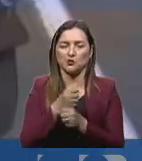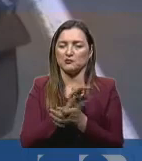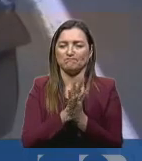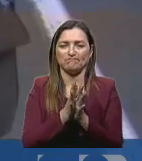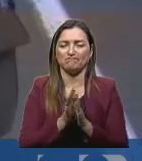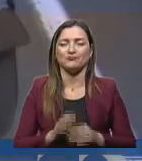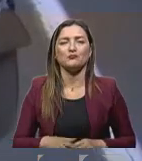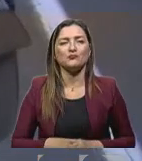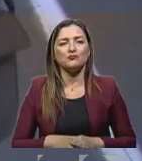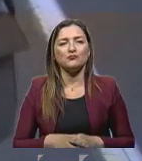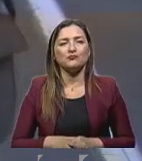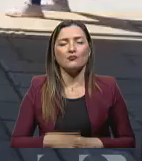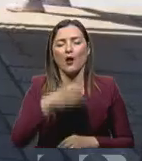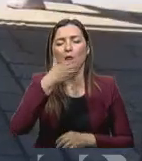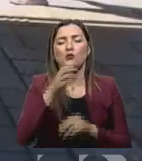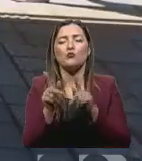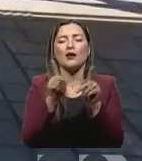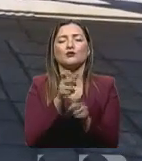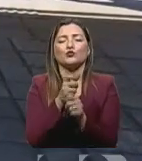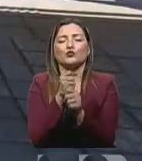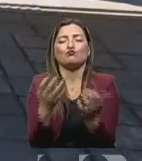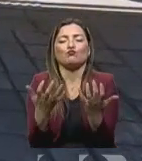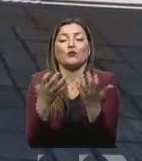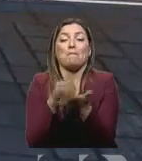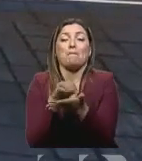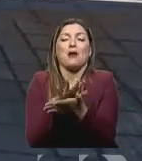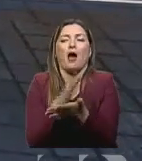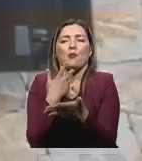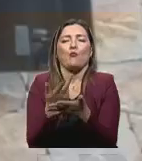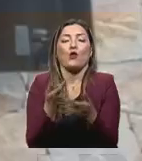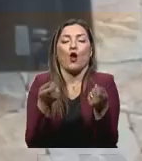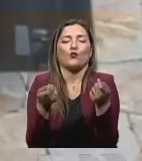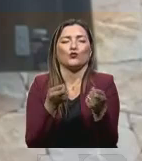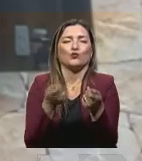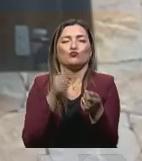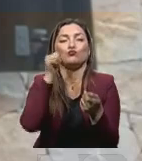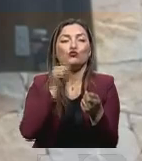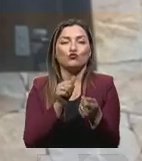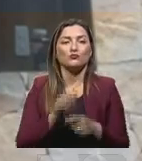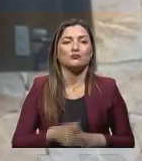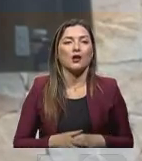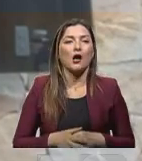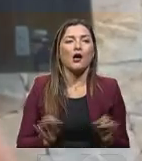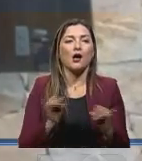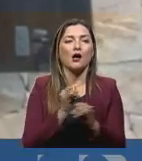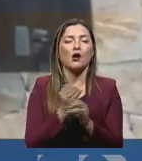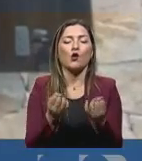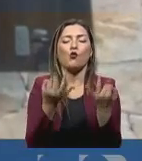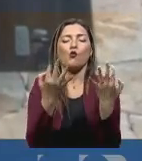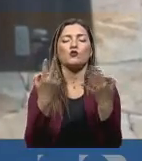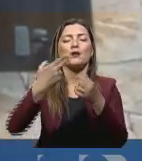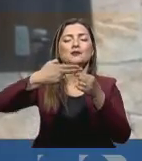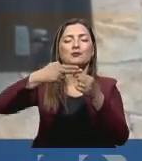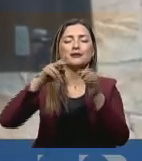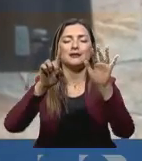tampoco Ambato Tiene un plan de seguridad que intenta hacerle frente a la delincuencia son 64 las instituciones que van a